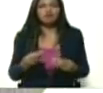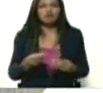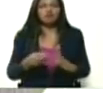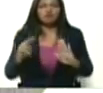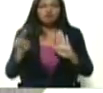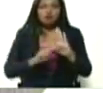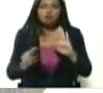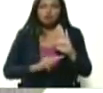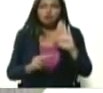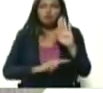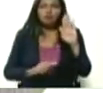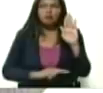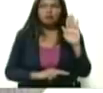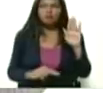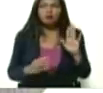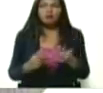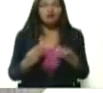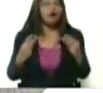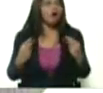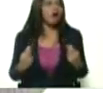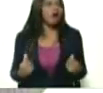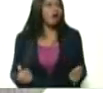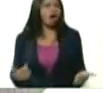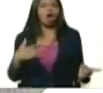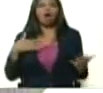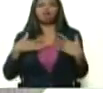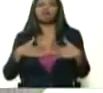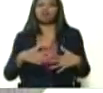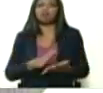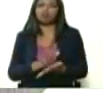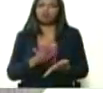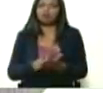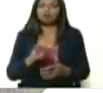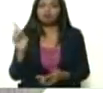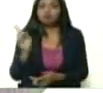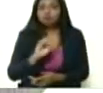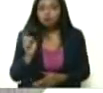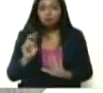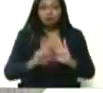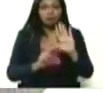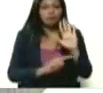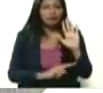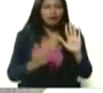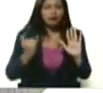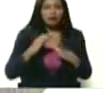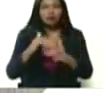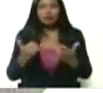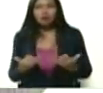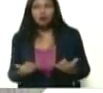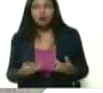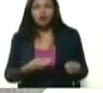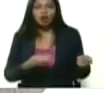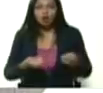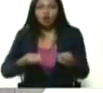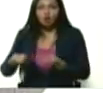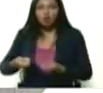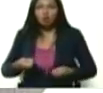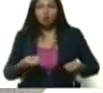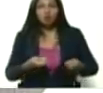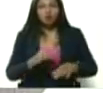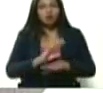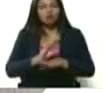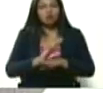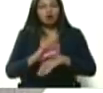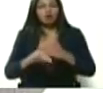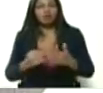estrictos, a no relajar, a no flexibilizar las medidas que se han tomado para el control y la